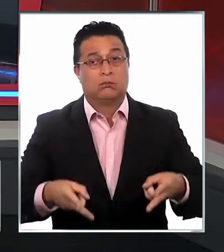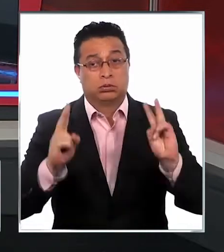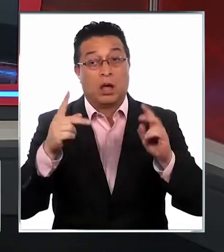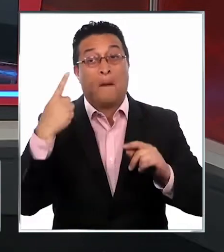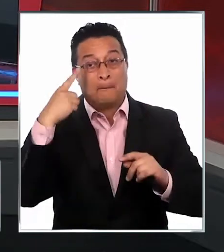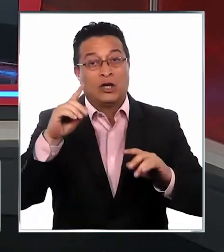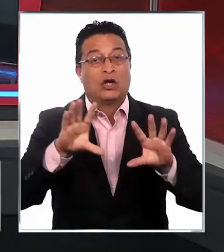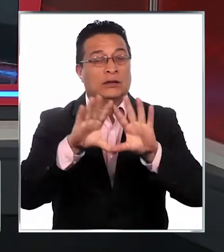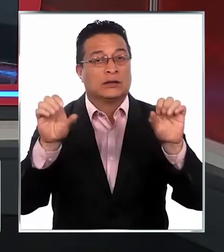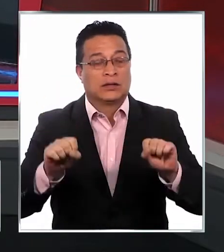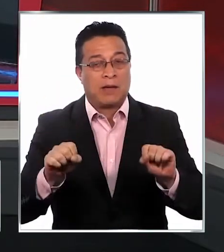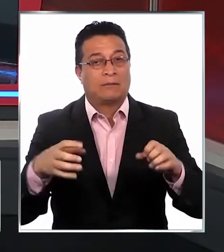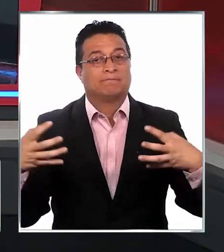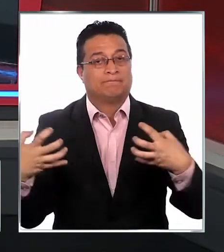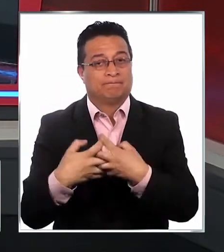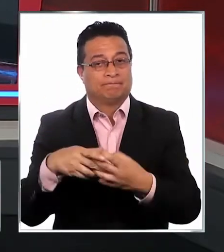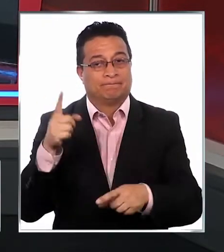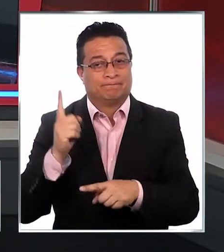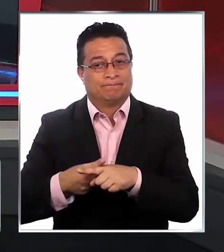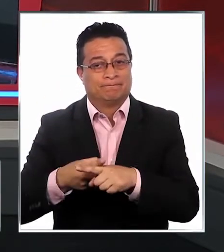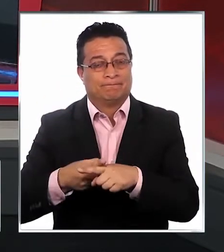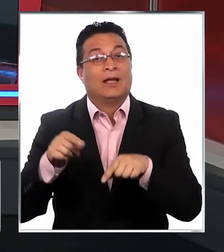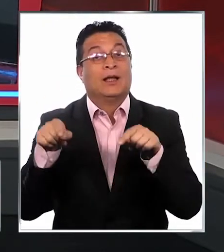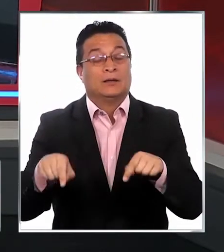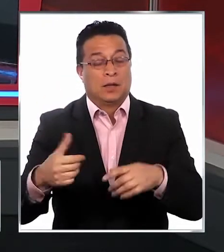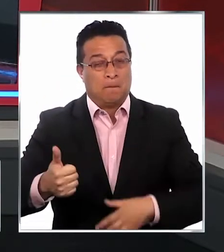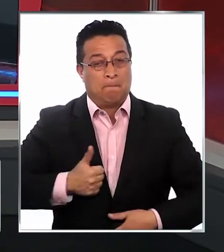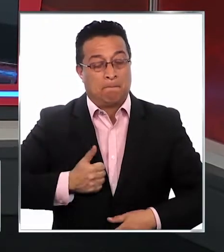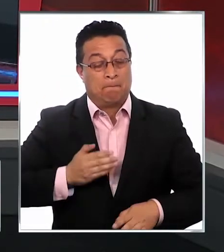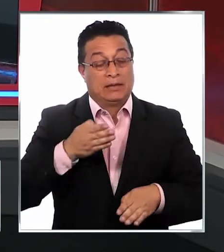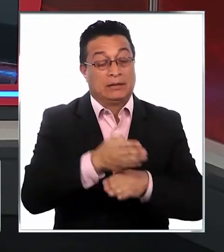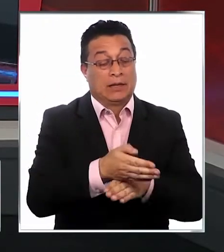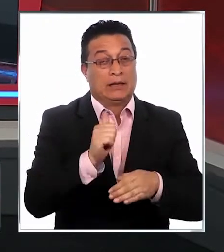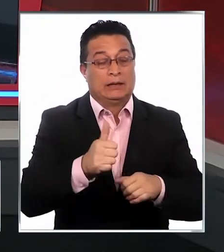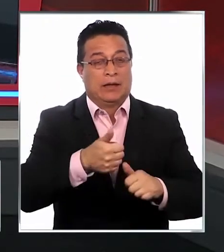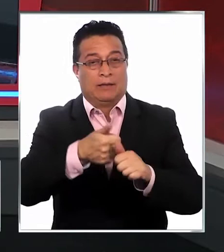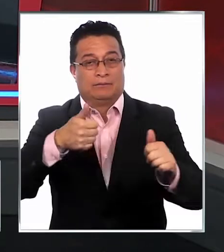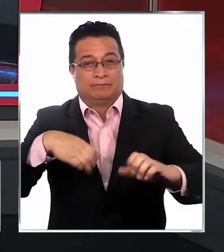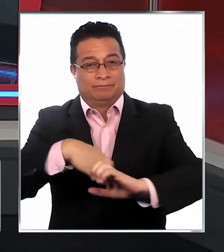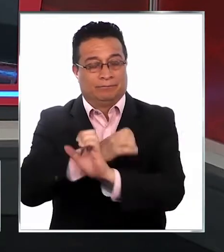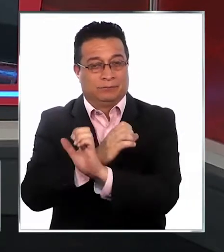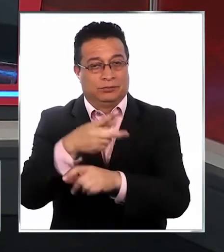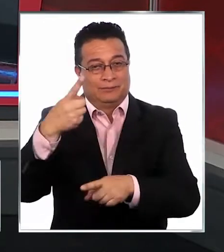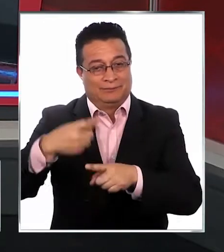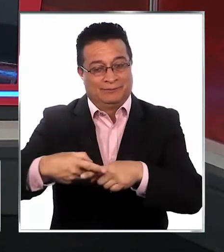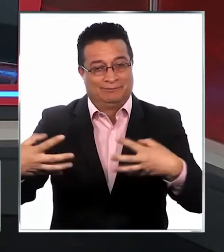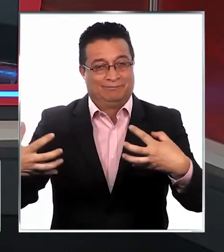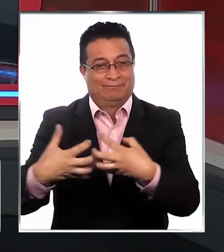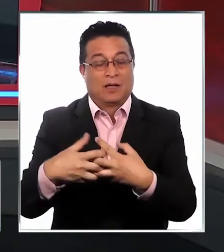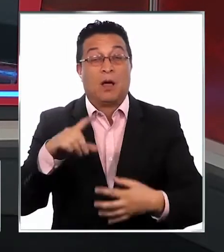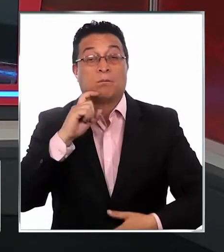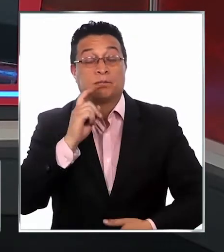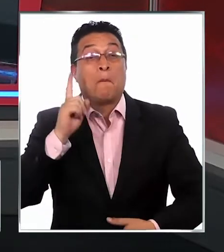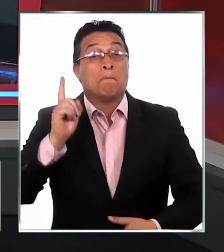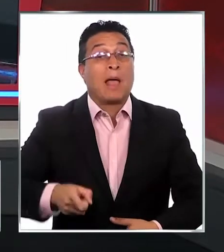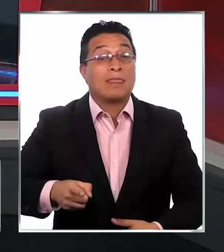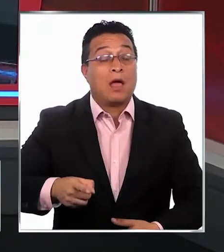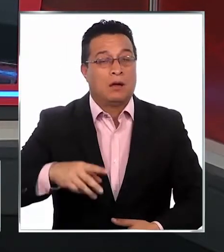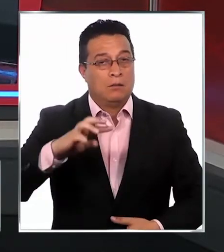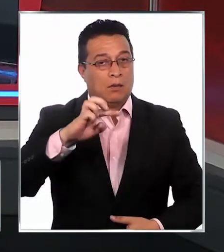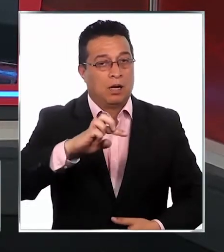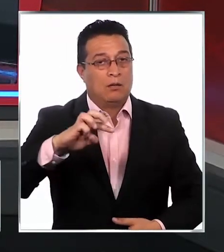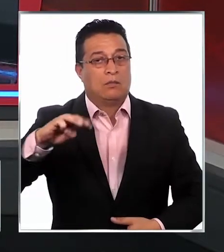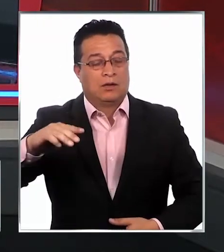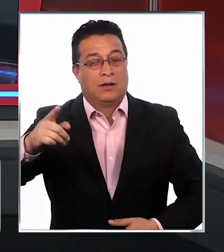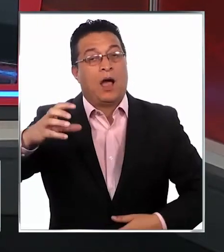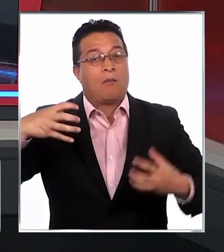sistema será mixto y por ahora combinará las clases presenciales y a distancia. ¿Quién tiene la decisión en sus manos? Los padres y apoderados